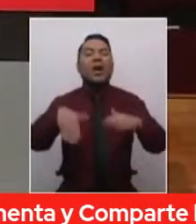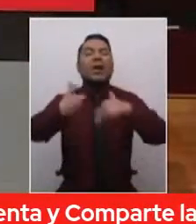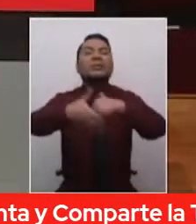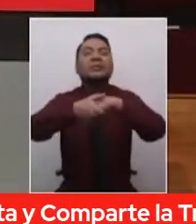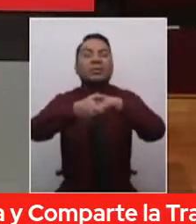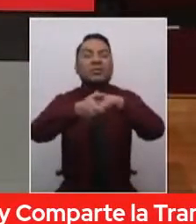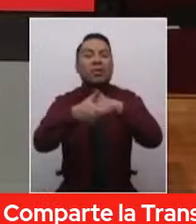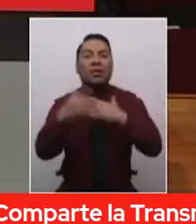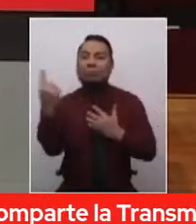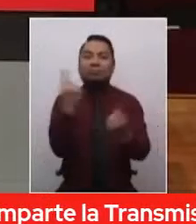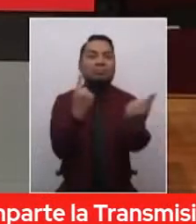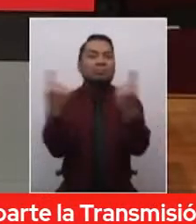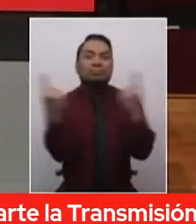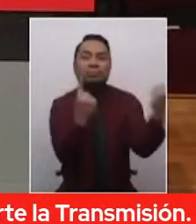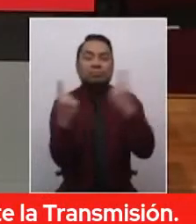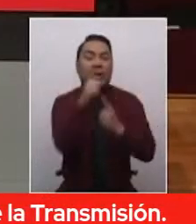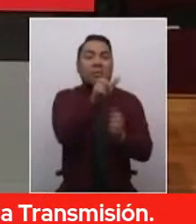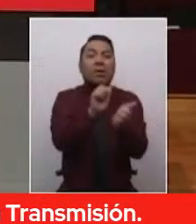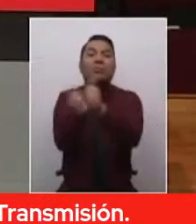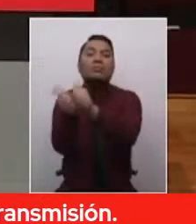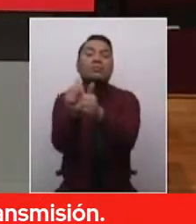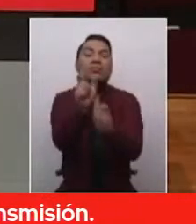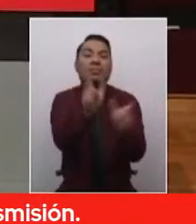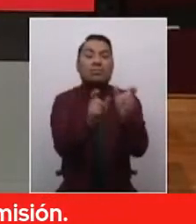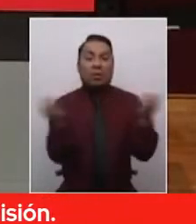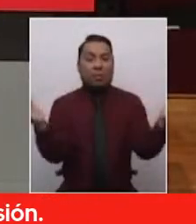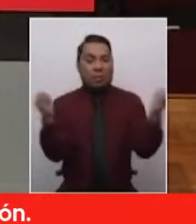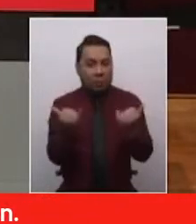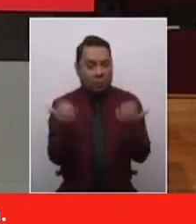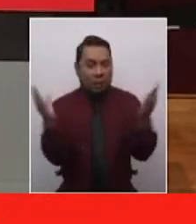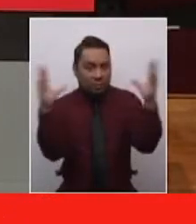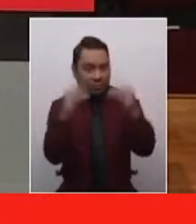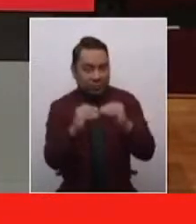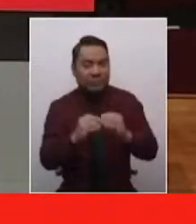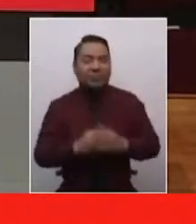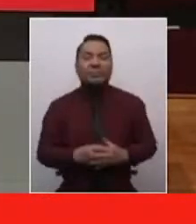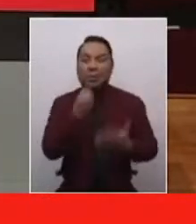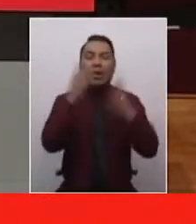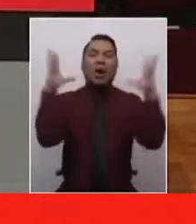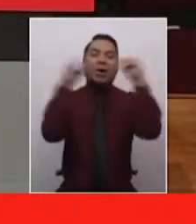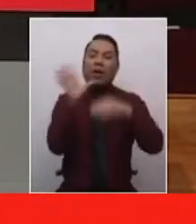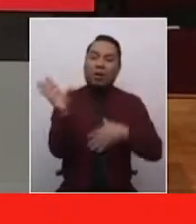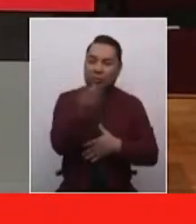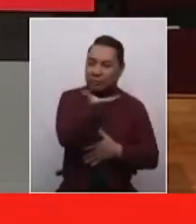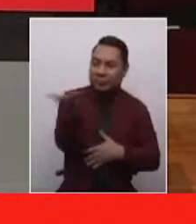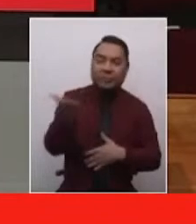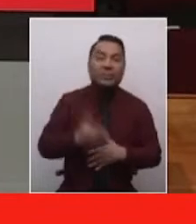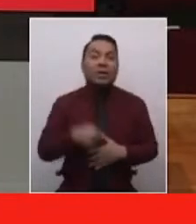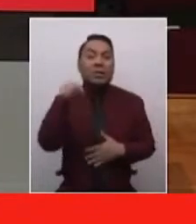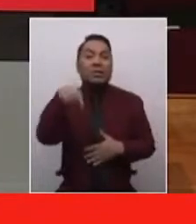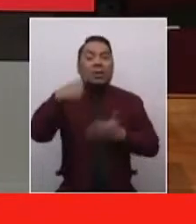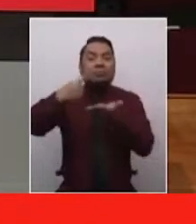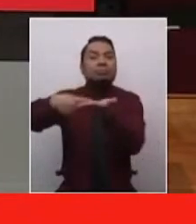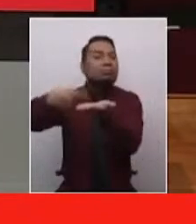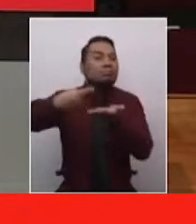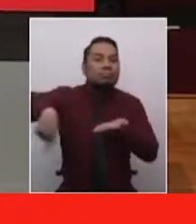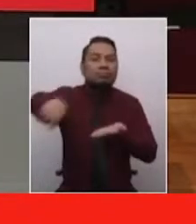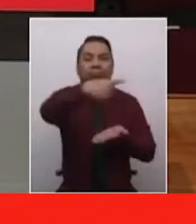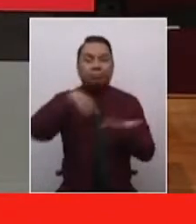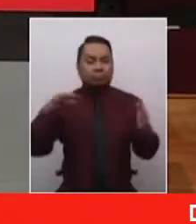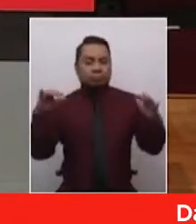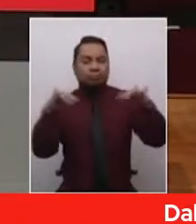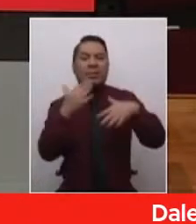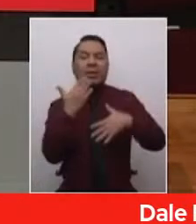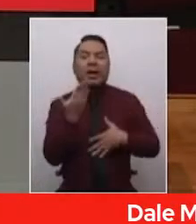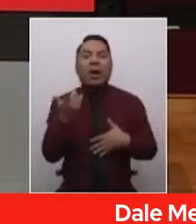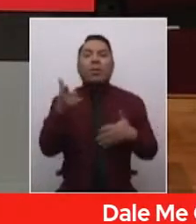Saludamos la presencia de los candidatos que nos acompañan esta noche. Muy buenas noches a todos ellos. Este es un evento